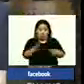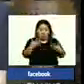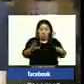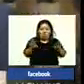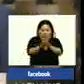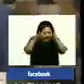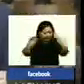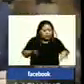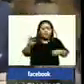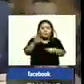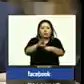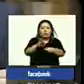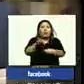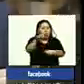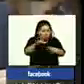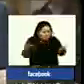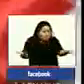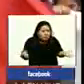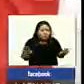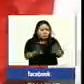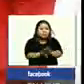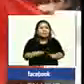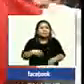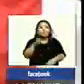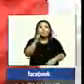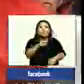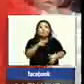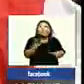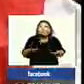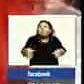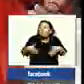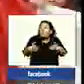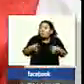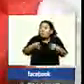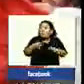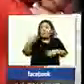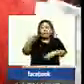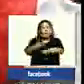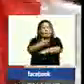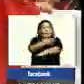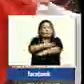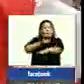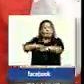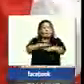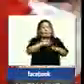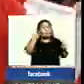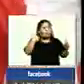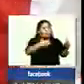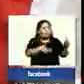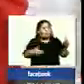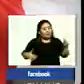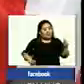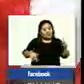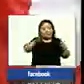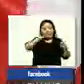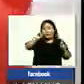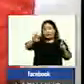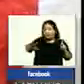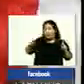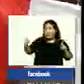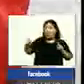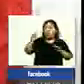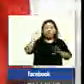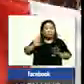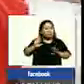La medida se produce a pesar de la advertencia del presidente Martín Vizcarra de que amenaza